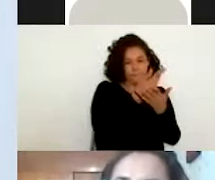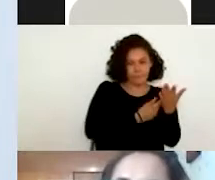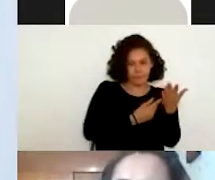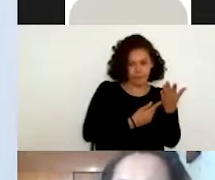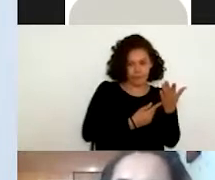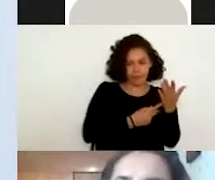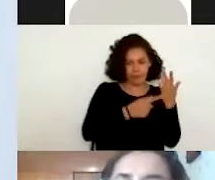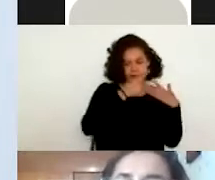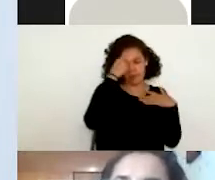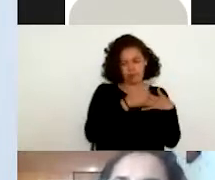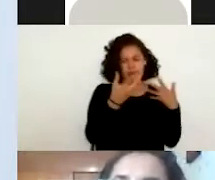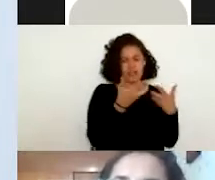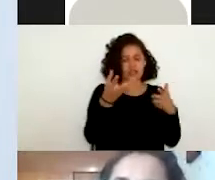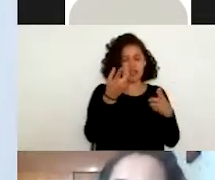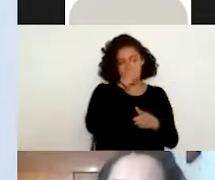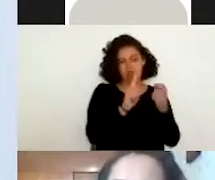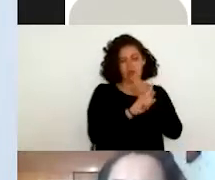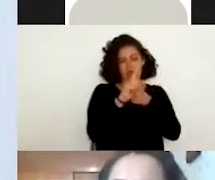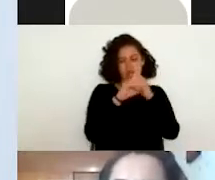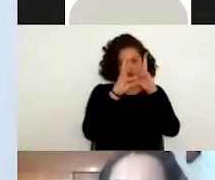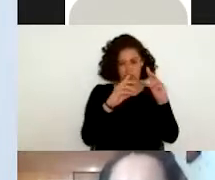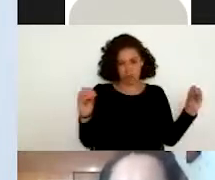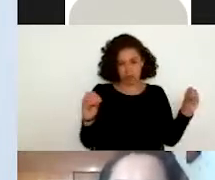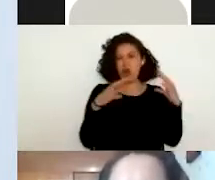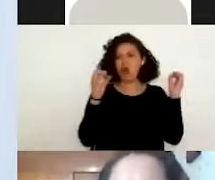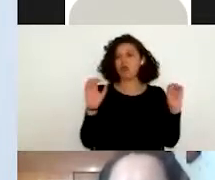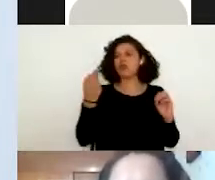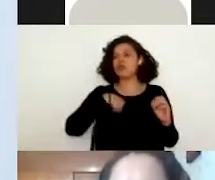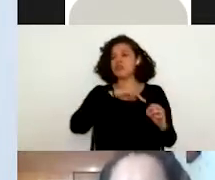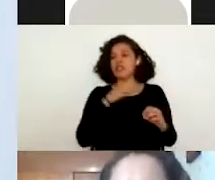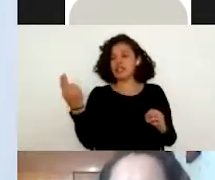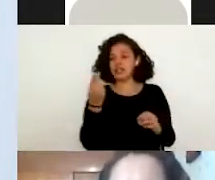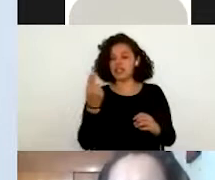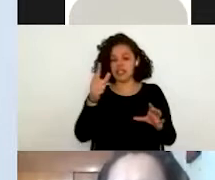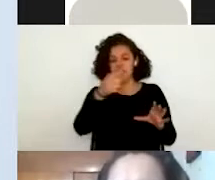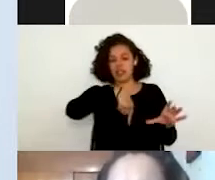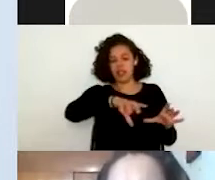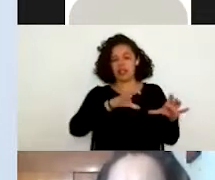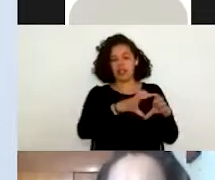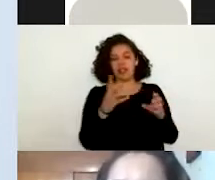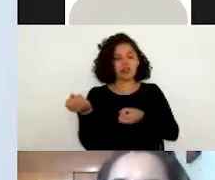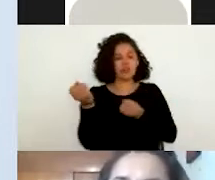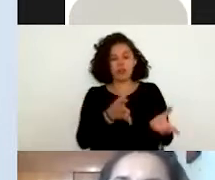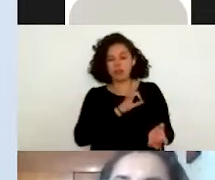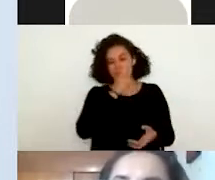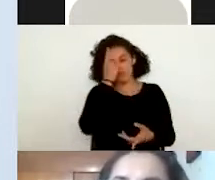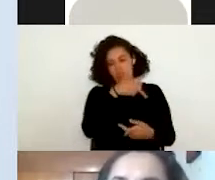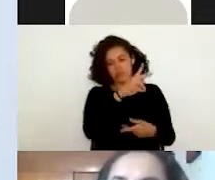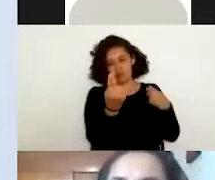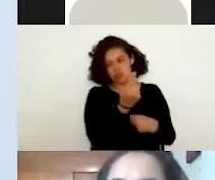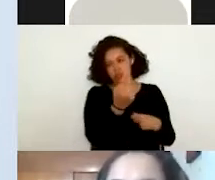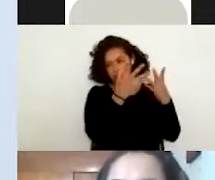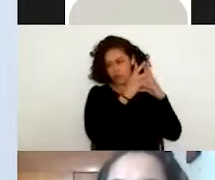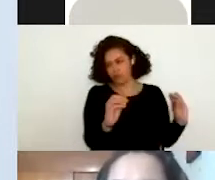solucionar un problema o dar satisfacción a una necesidad colectiva de nuestra localidad o comunidad, ¿no? Como